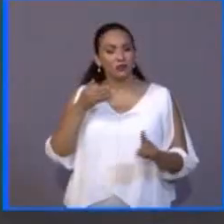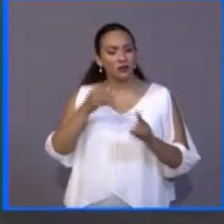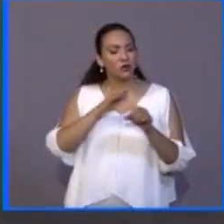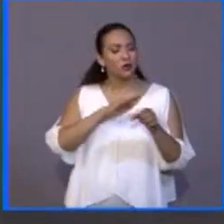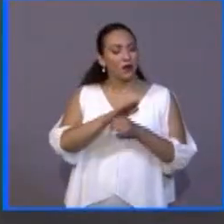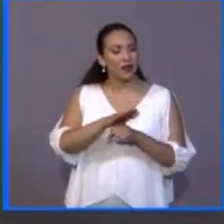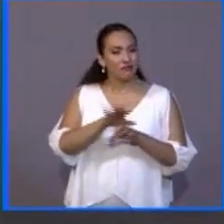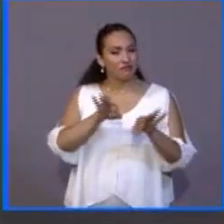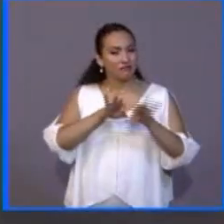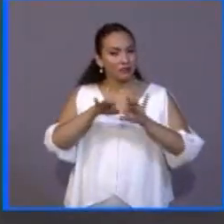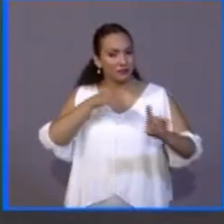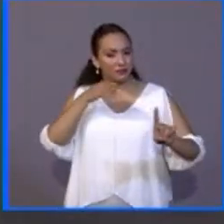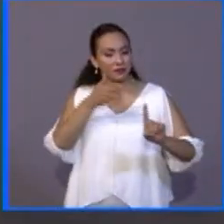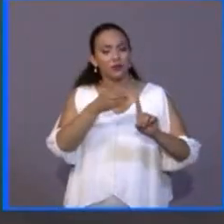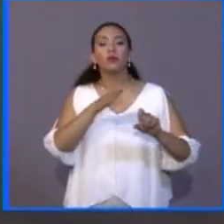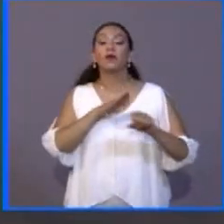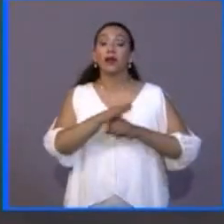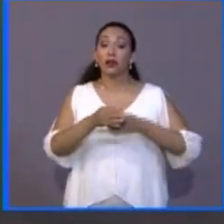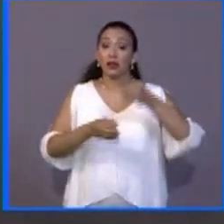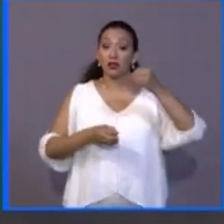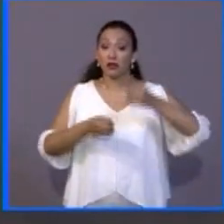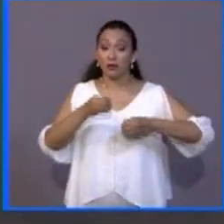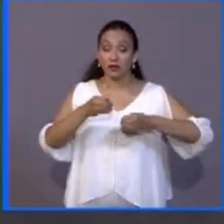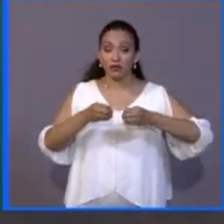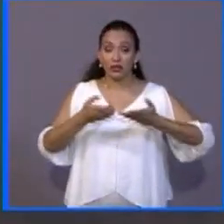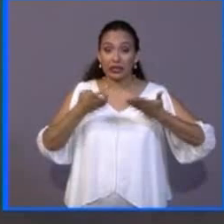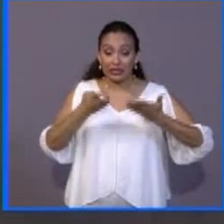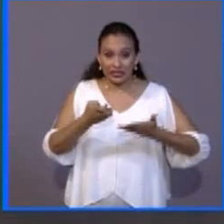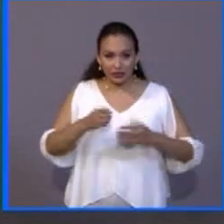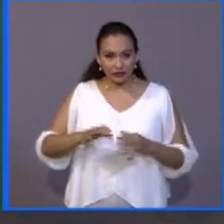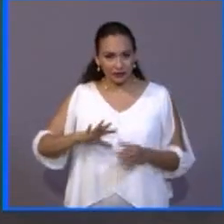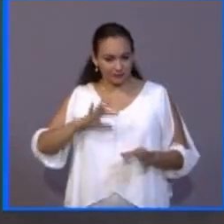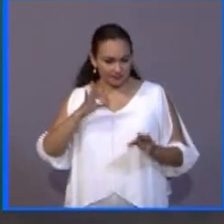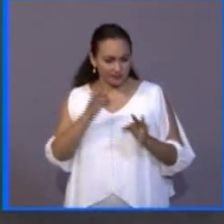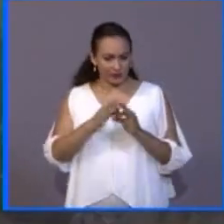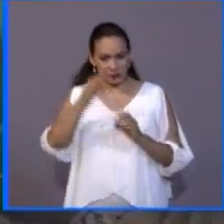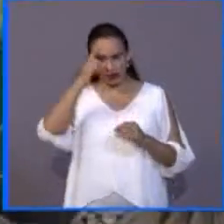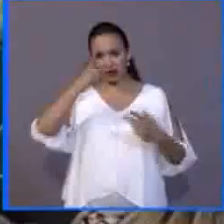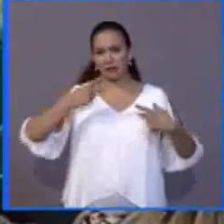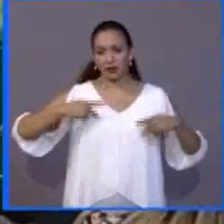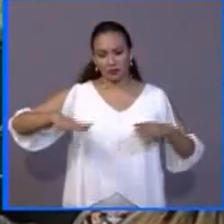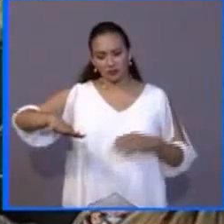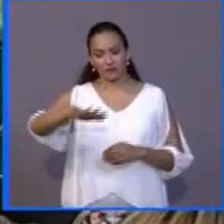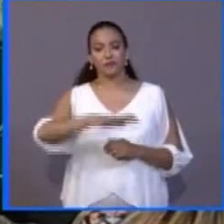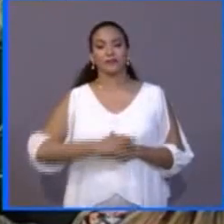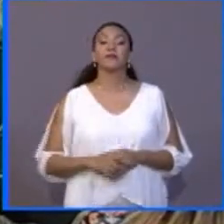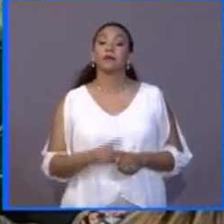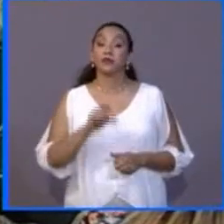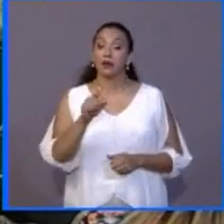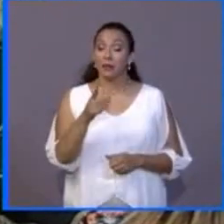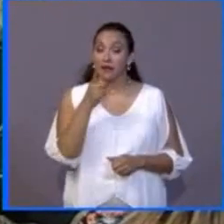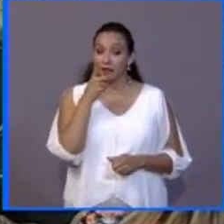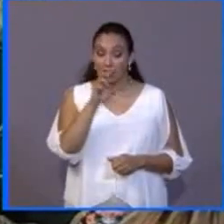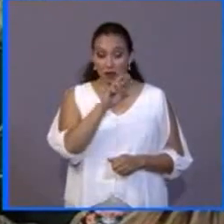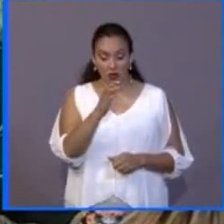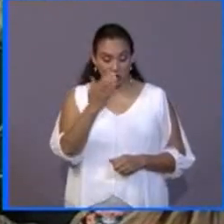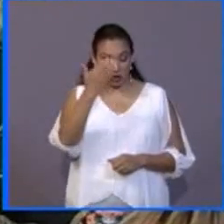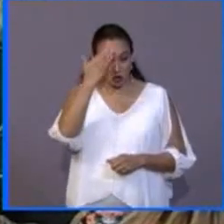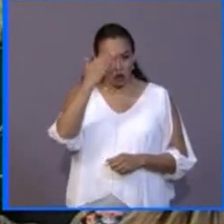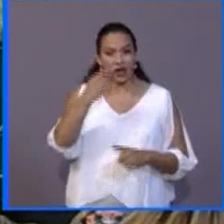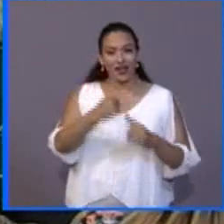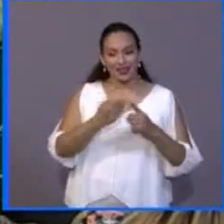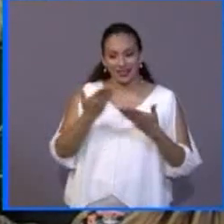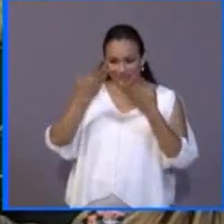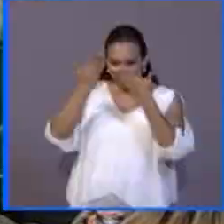de su labor que la impartición de justicia es un auténtico compromiso con la sociedad. Asimismo, expresó su reconocimiento a